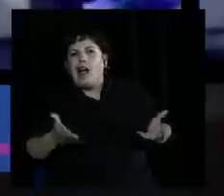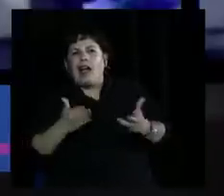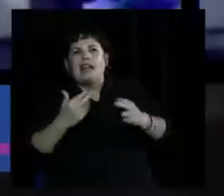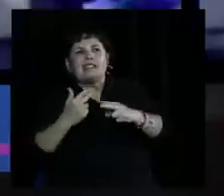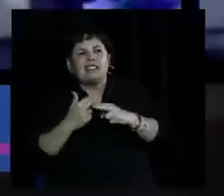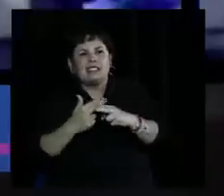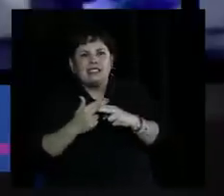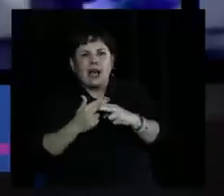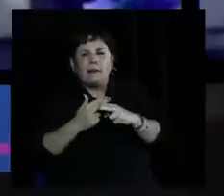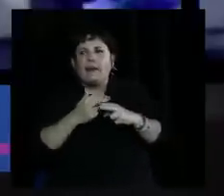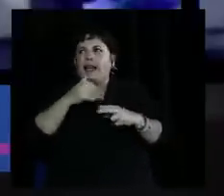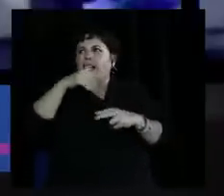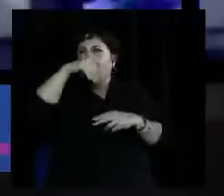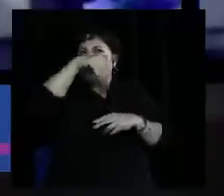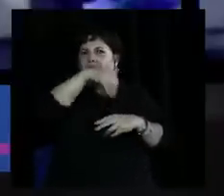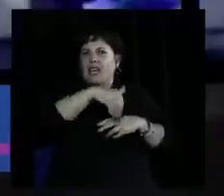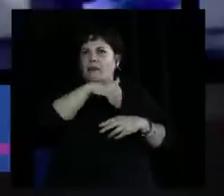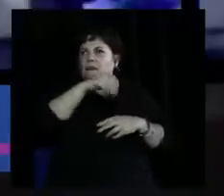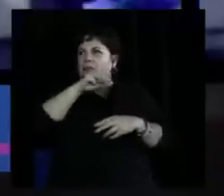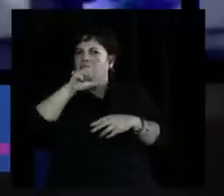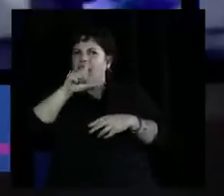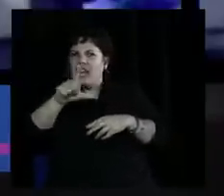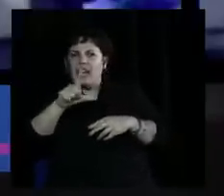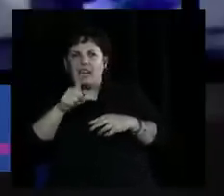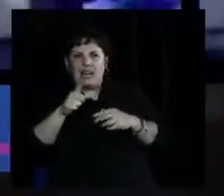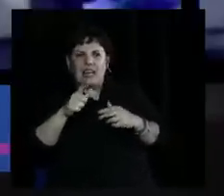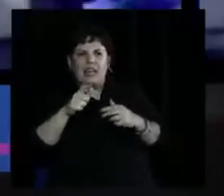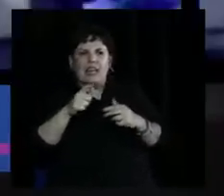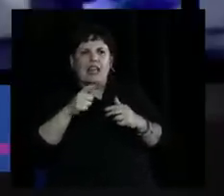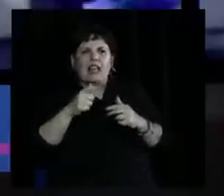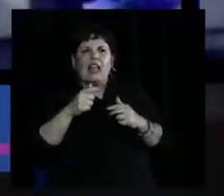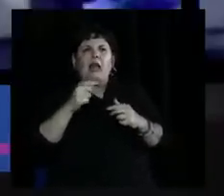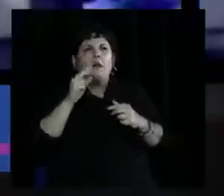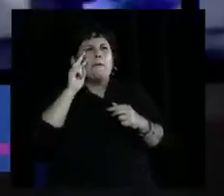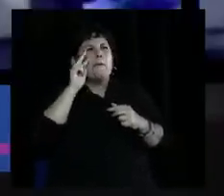Fresco. ML, pero tiene...